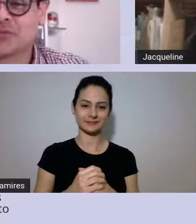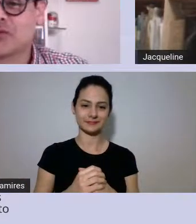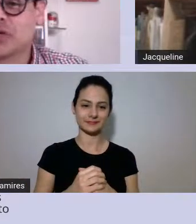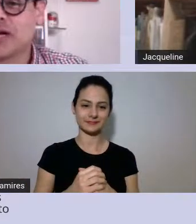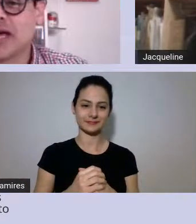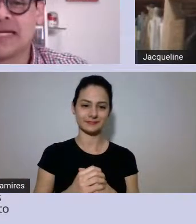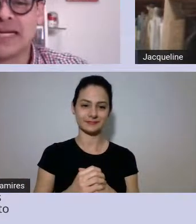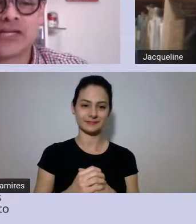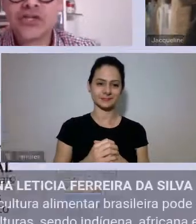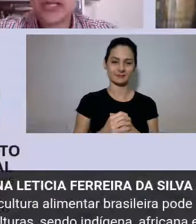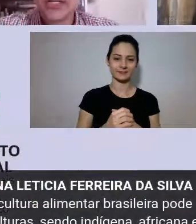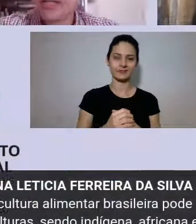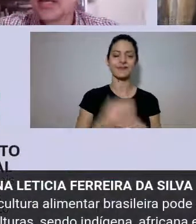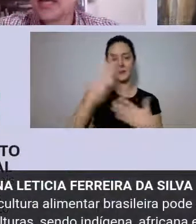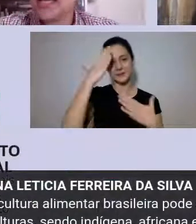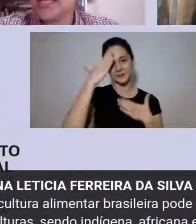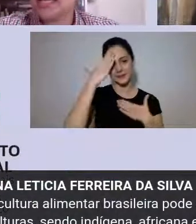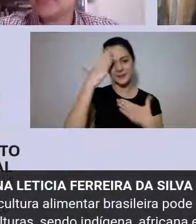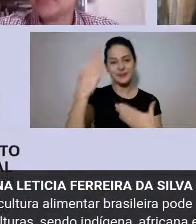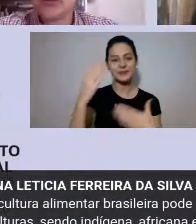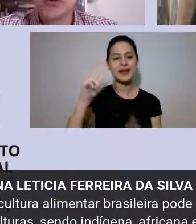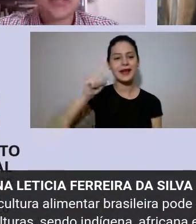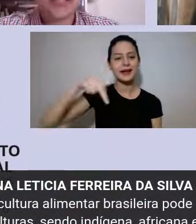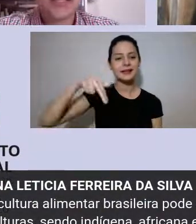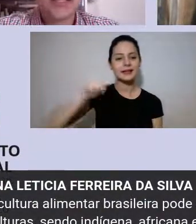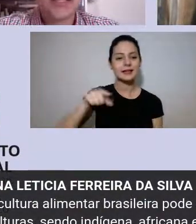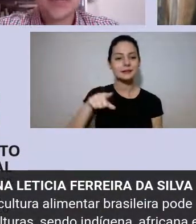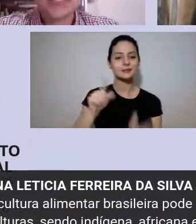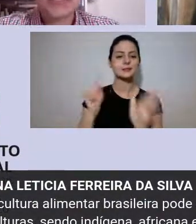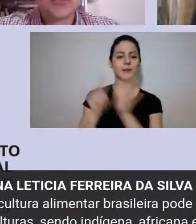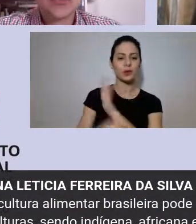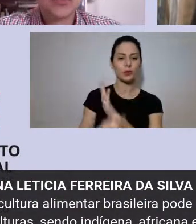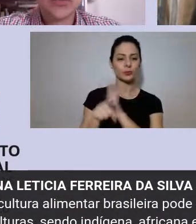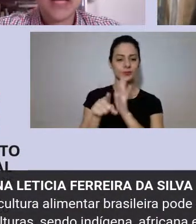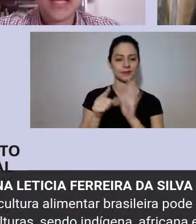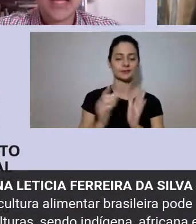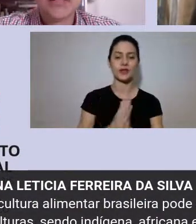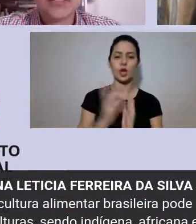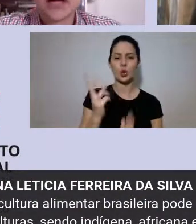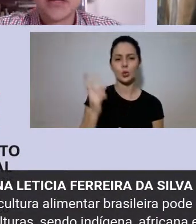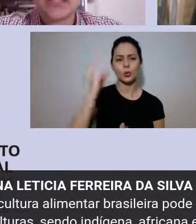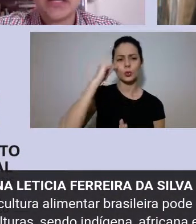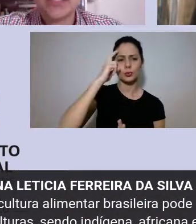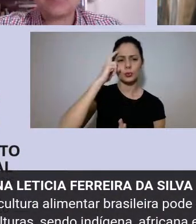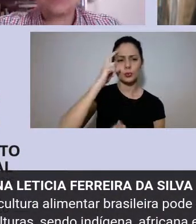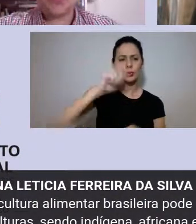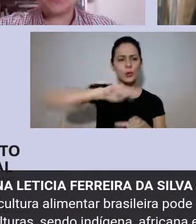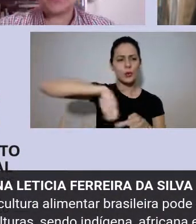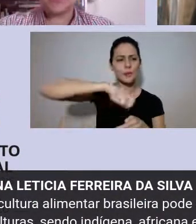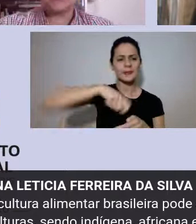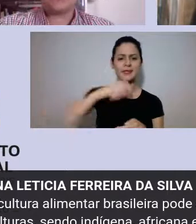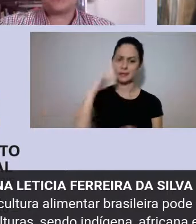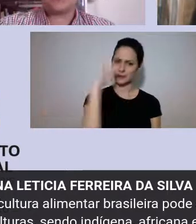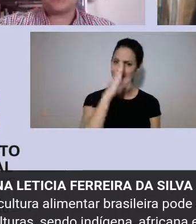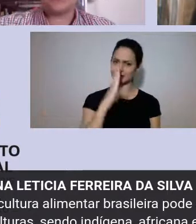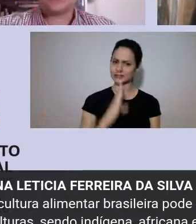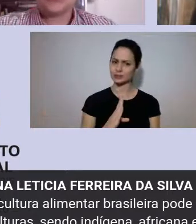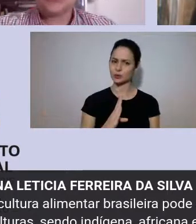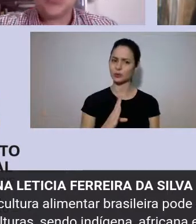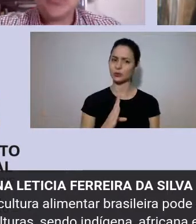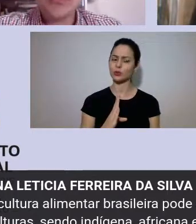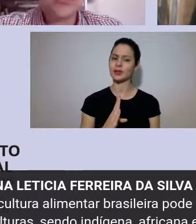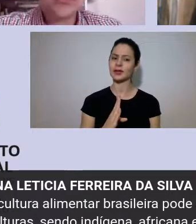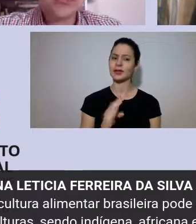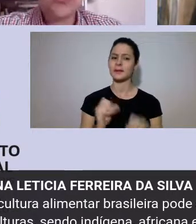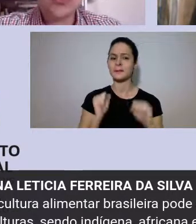Obrigado, professor. A Ana Letícia, ela pergunta aqui se a cultura alimentar brasileira pode ser definida